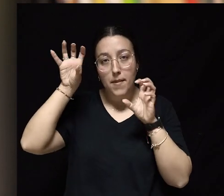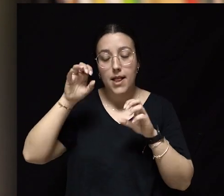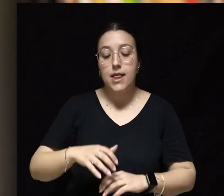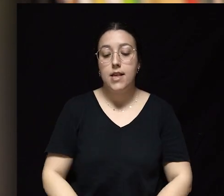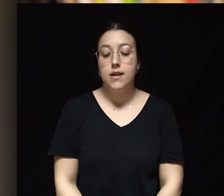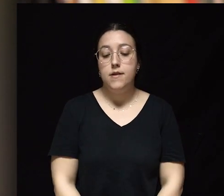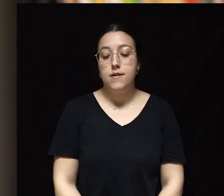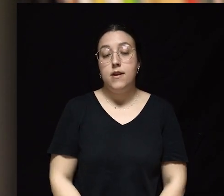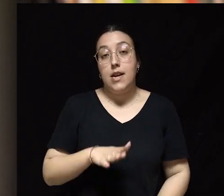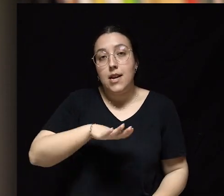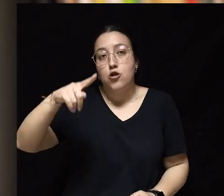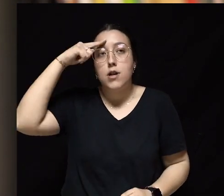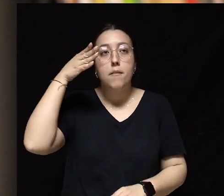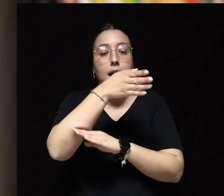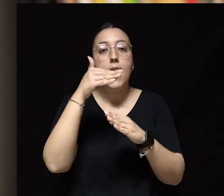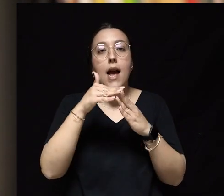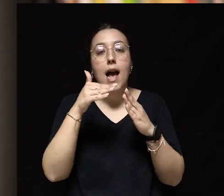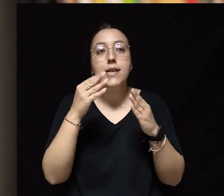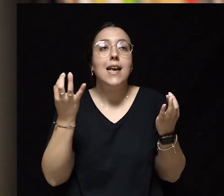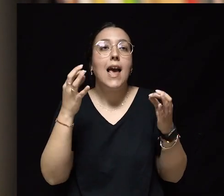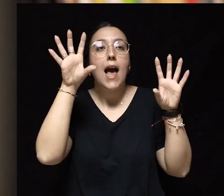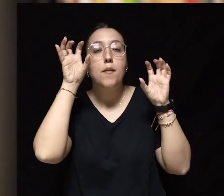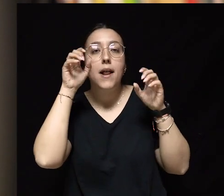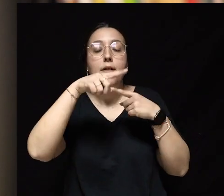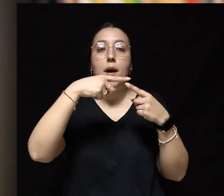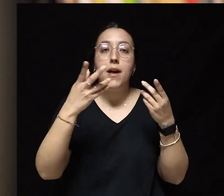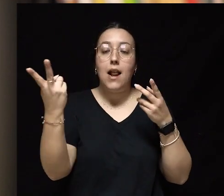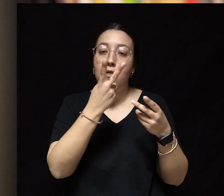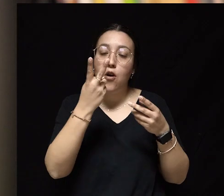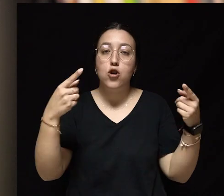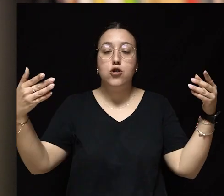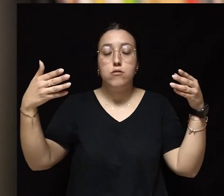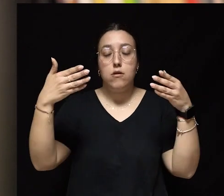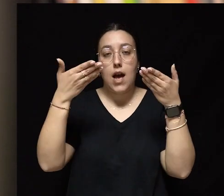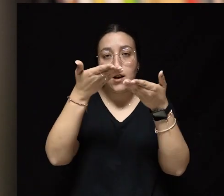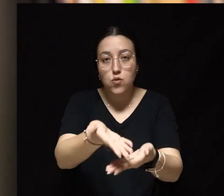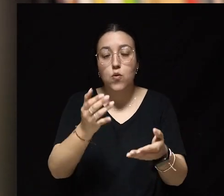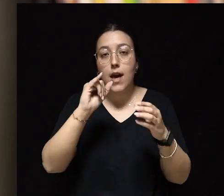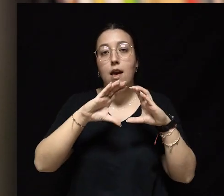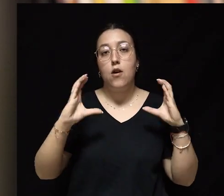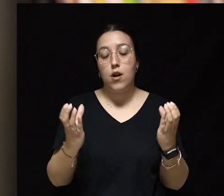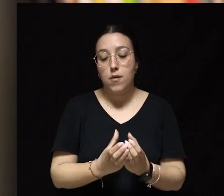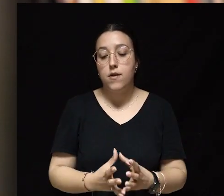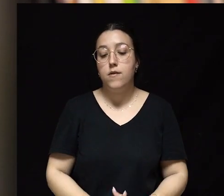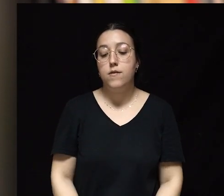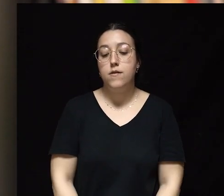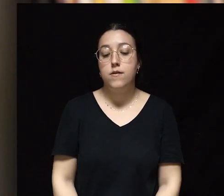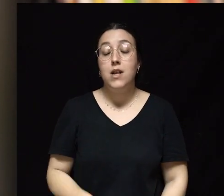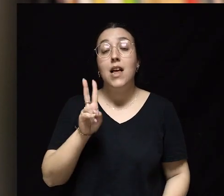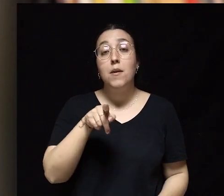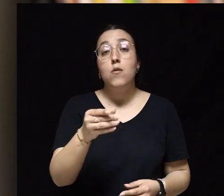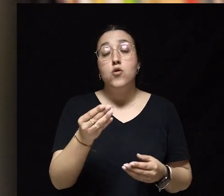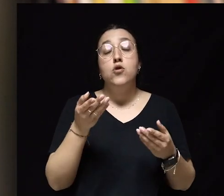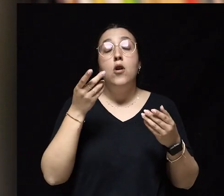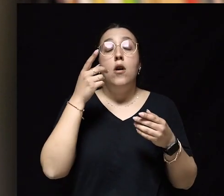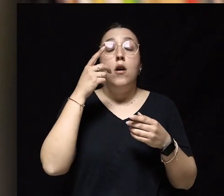conjunto, con ellos por un lado, con los niños por otro y luego ellos en casa lo vuelven a trabajar y así lo vamos reforzando. Otro tema que